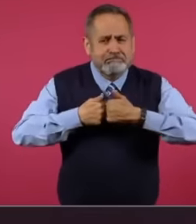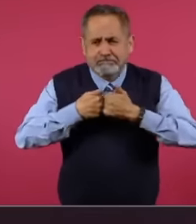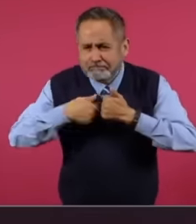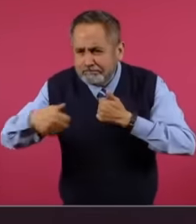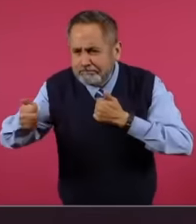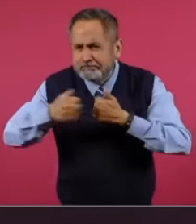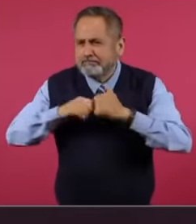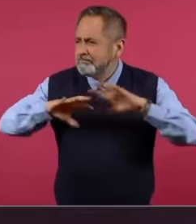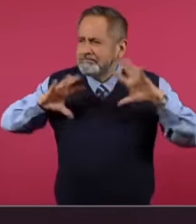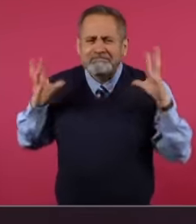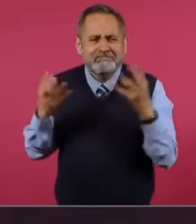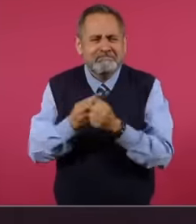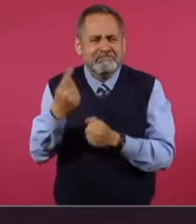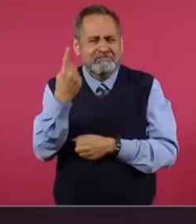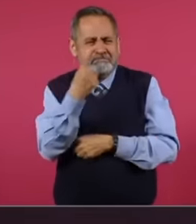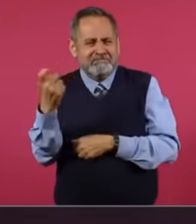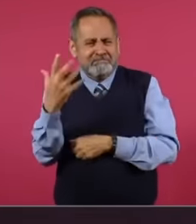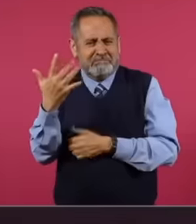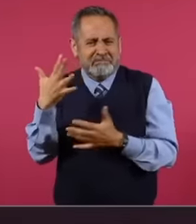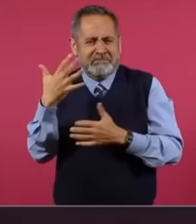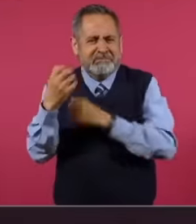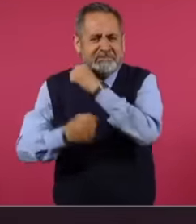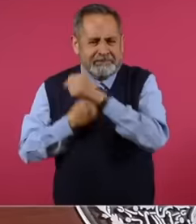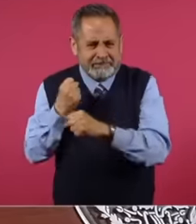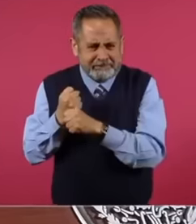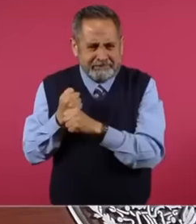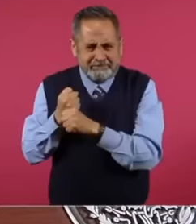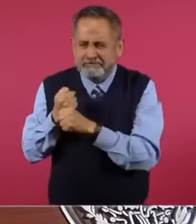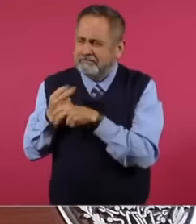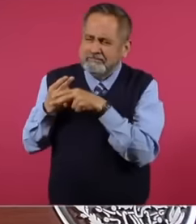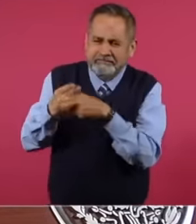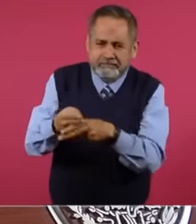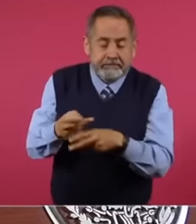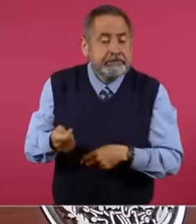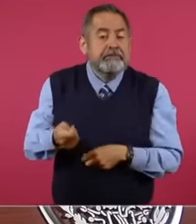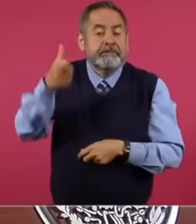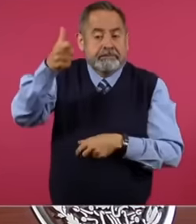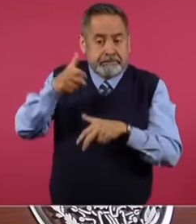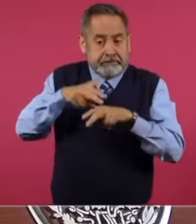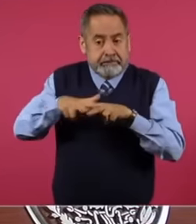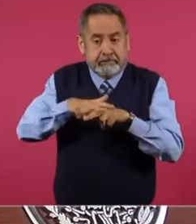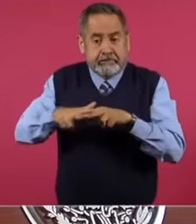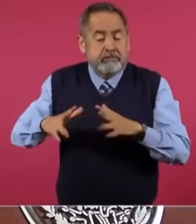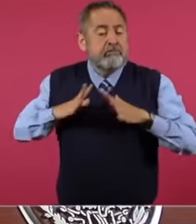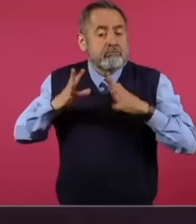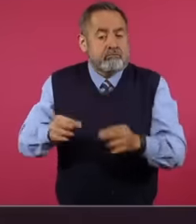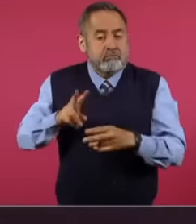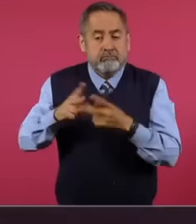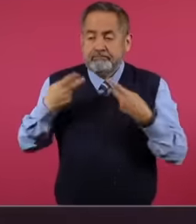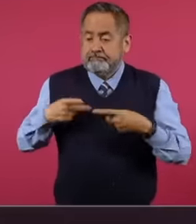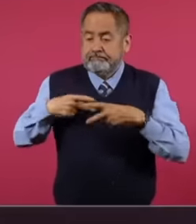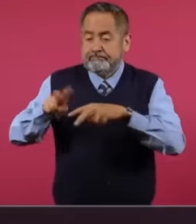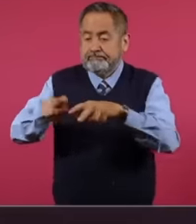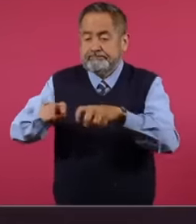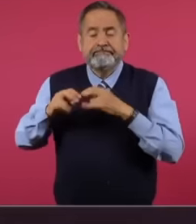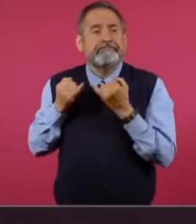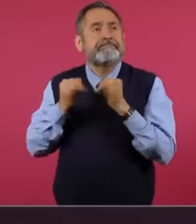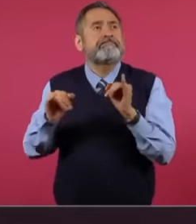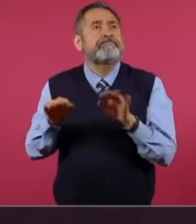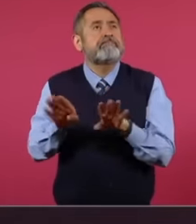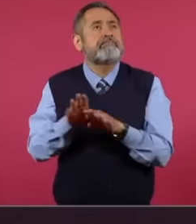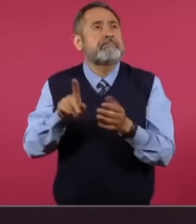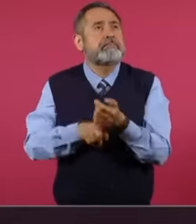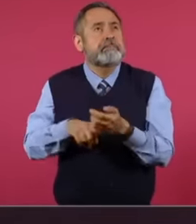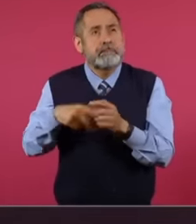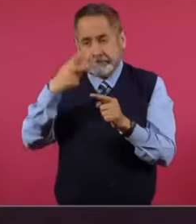150 años más, porque el primer tren de pasajero que se inauguró fue el